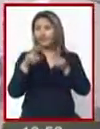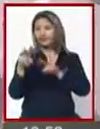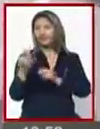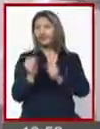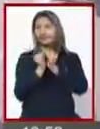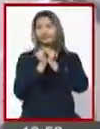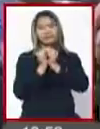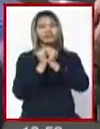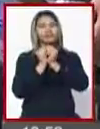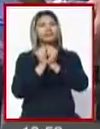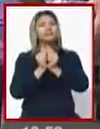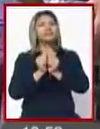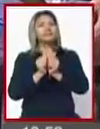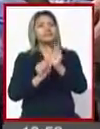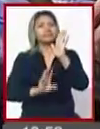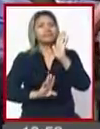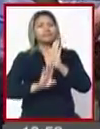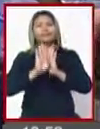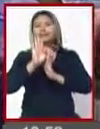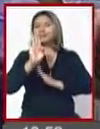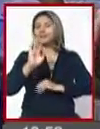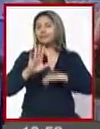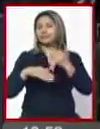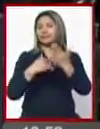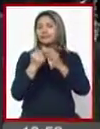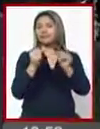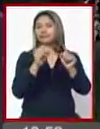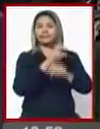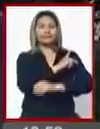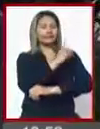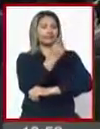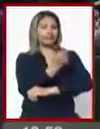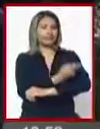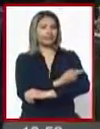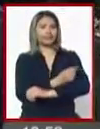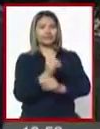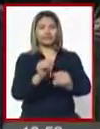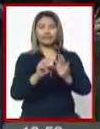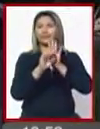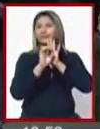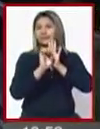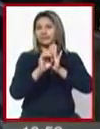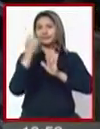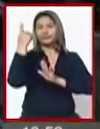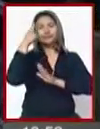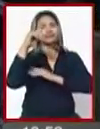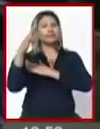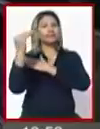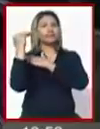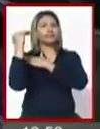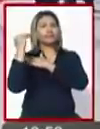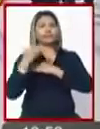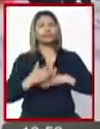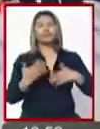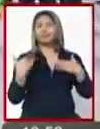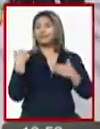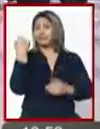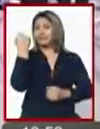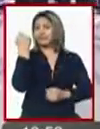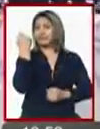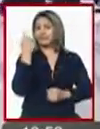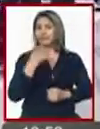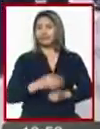y acompañar el desarrollo de este distrito, que es un ejemplo para Santa Cruz, tomando en